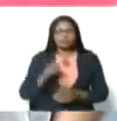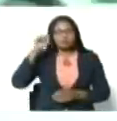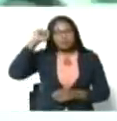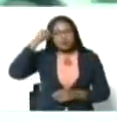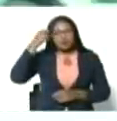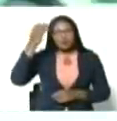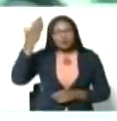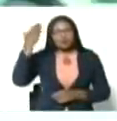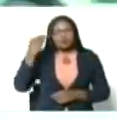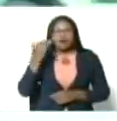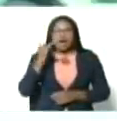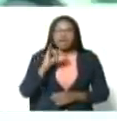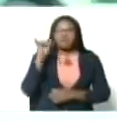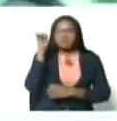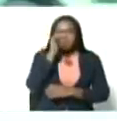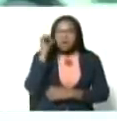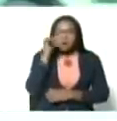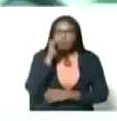dicen que hay